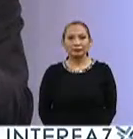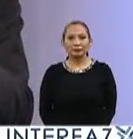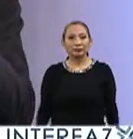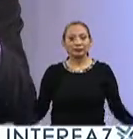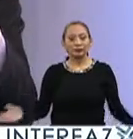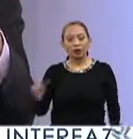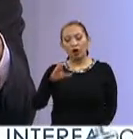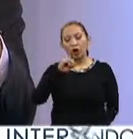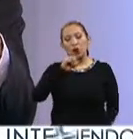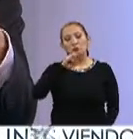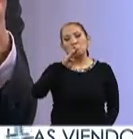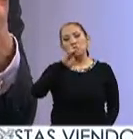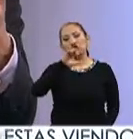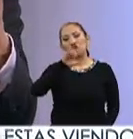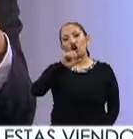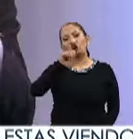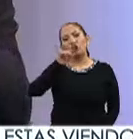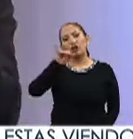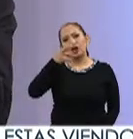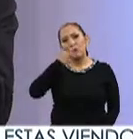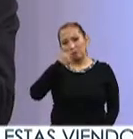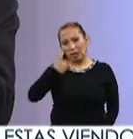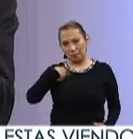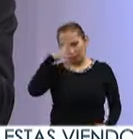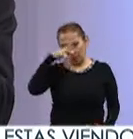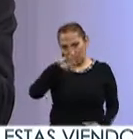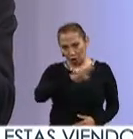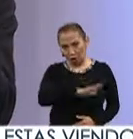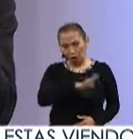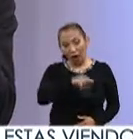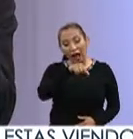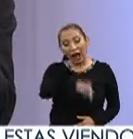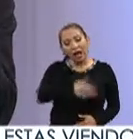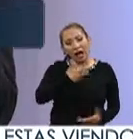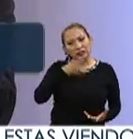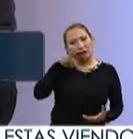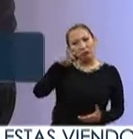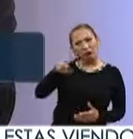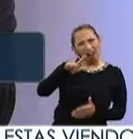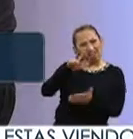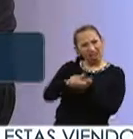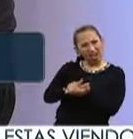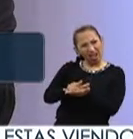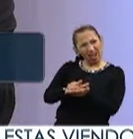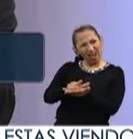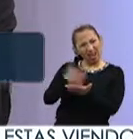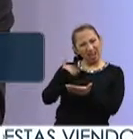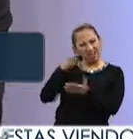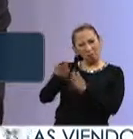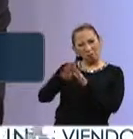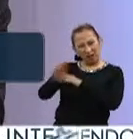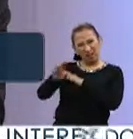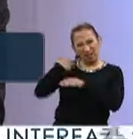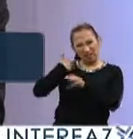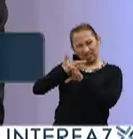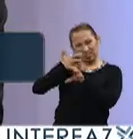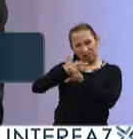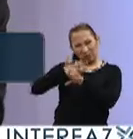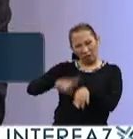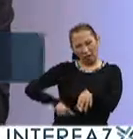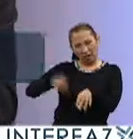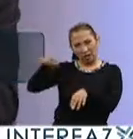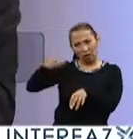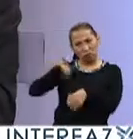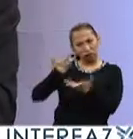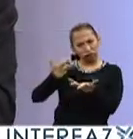Bosco Sodi es un artista de origen mexicano que ha reaccionado contra las leyes migratorias del gobierno de los Estados Unidos con